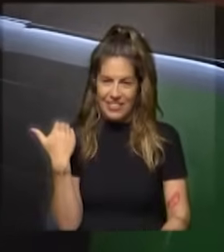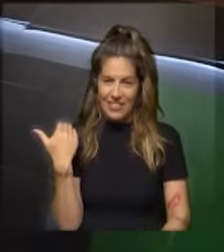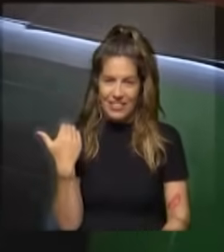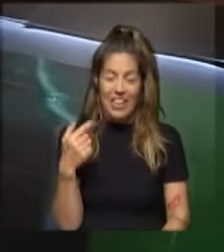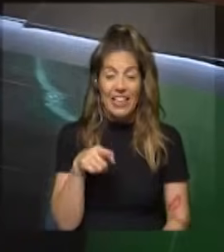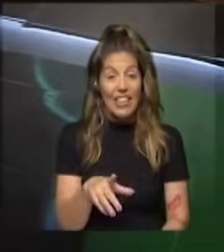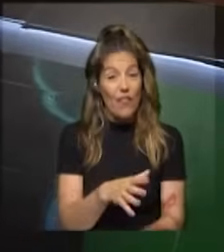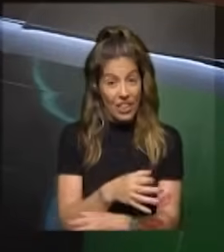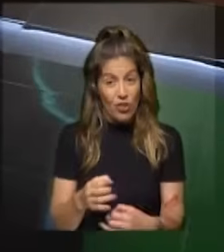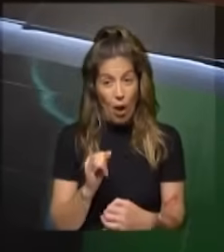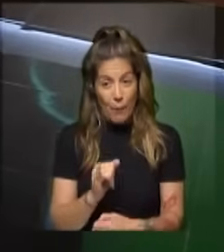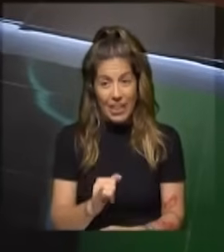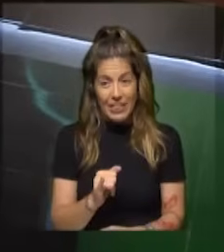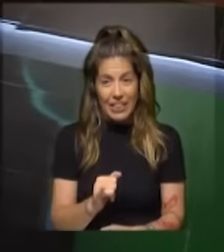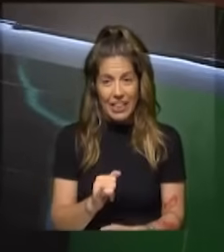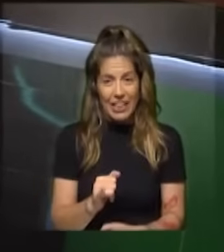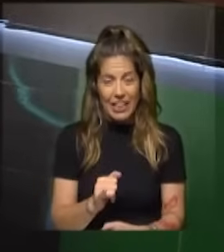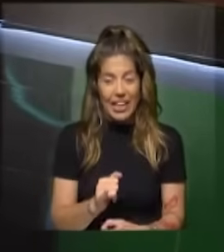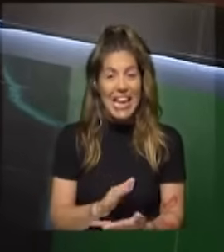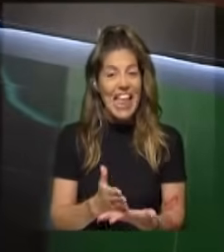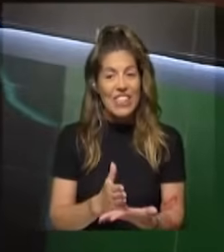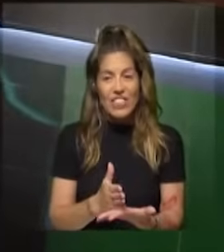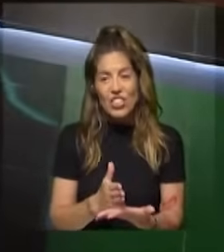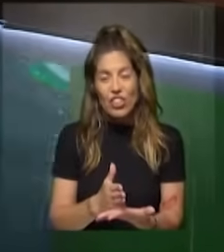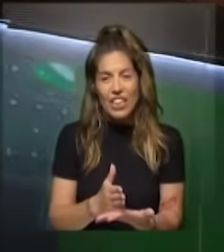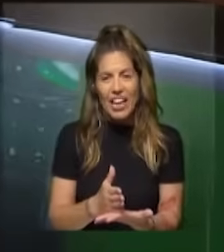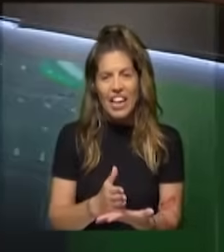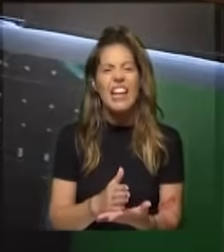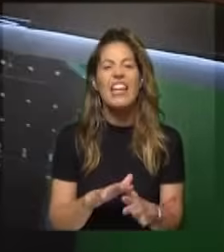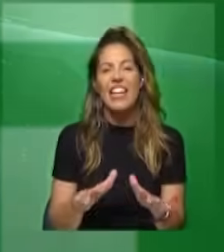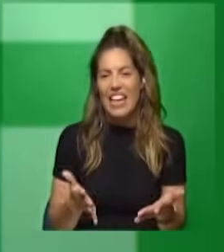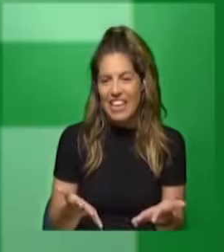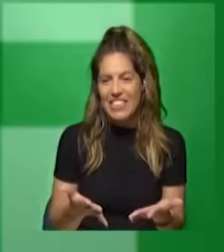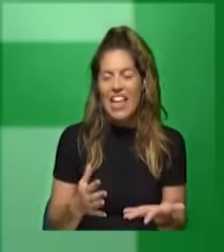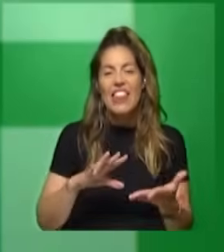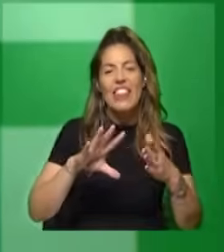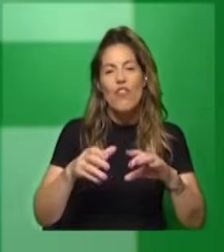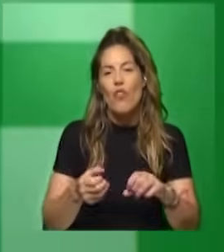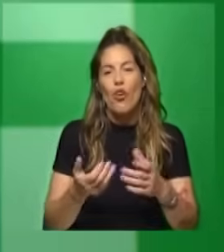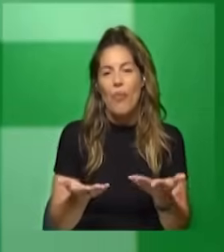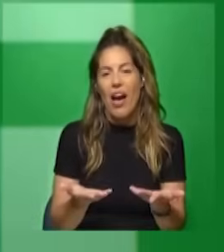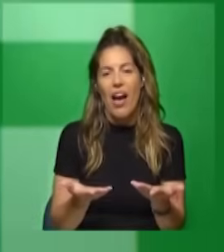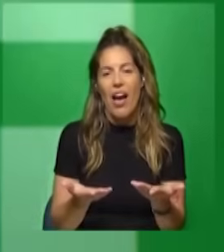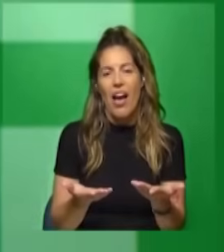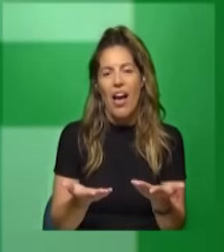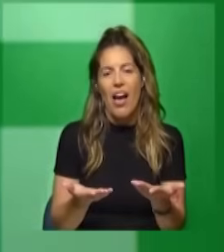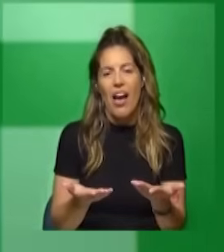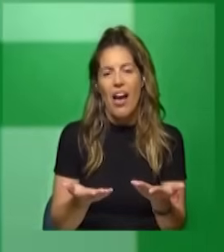Y efectivamente, en cierto sentido, la línea divisoria es de tipo,